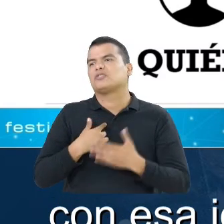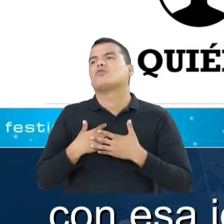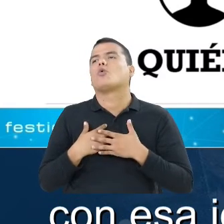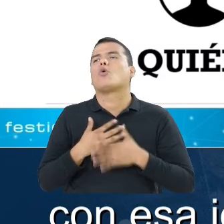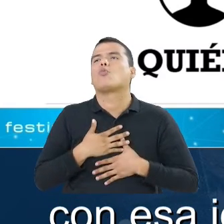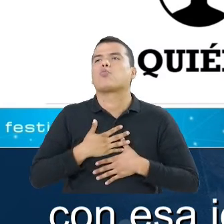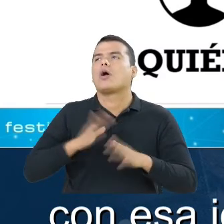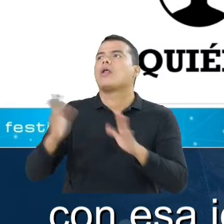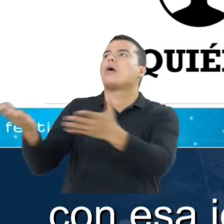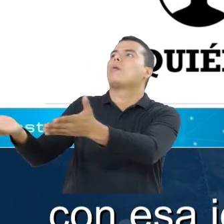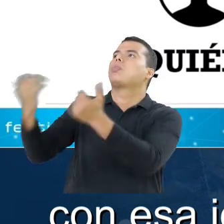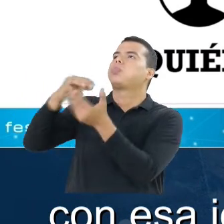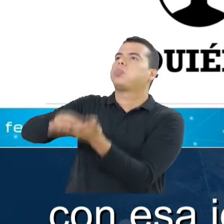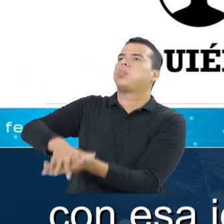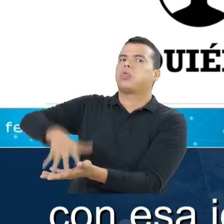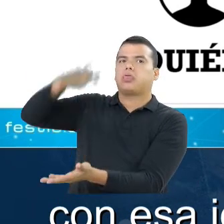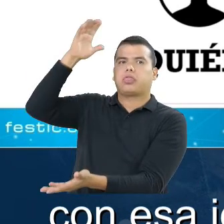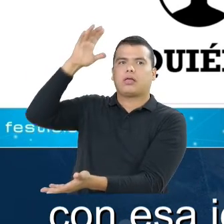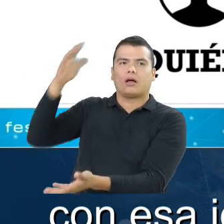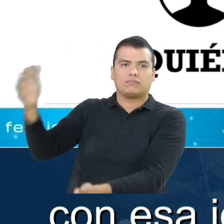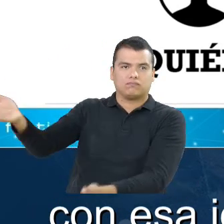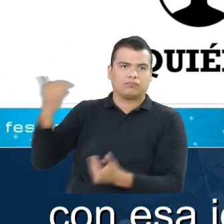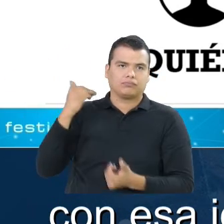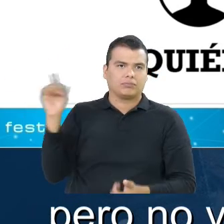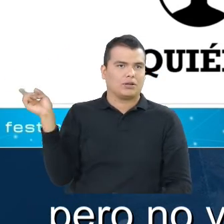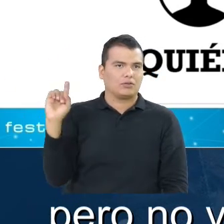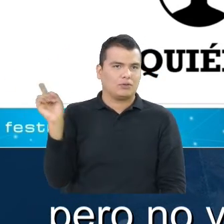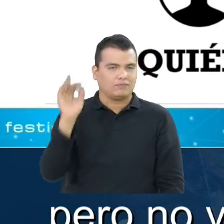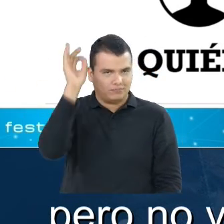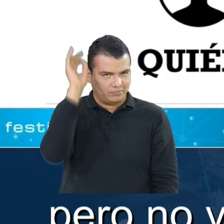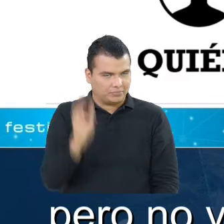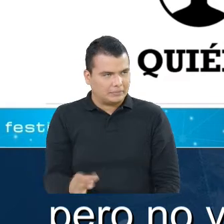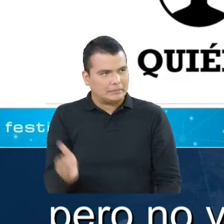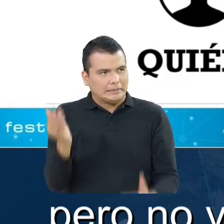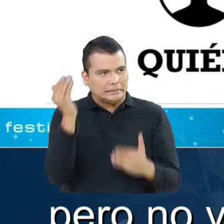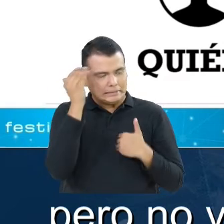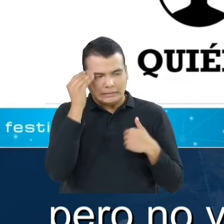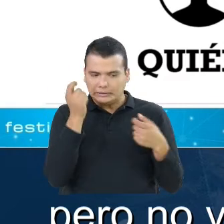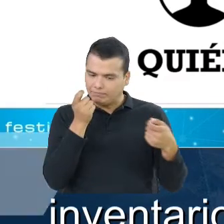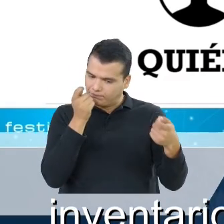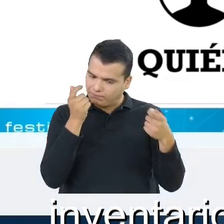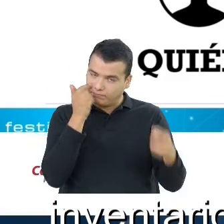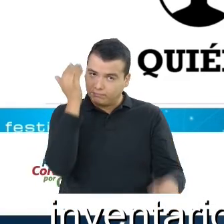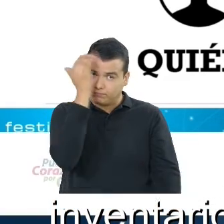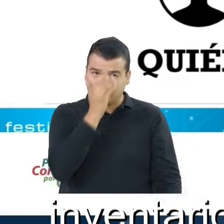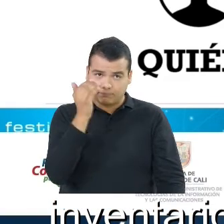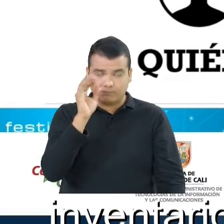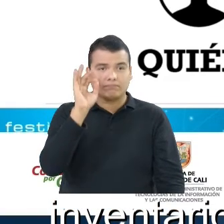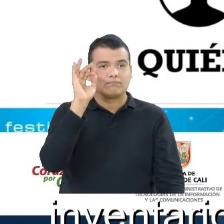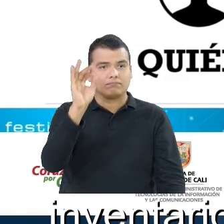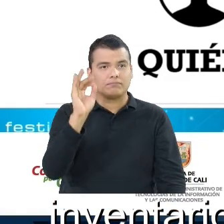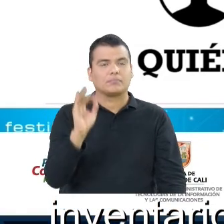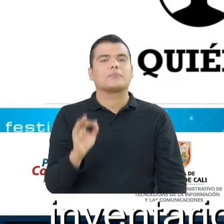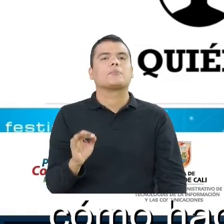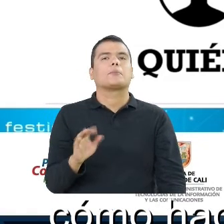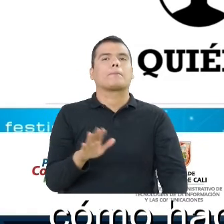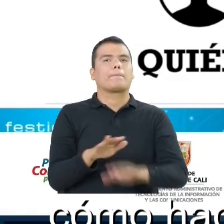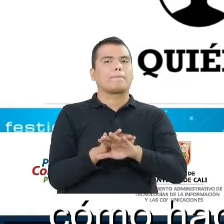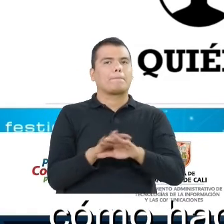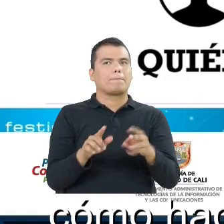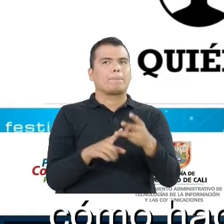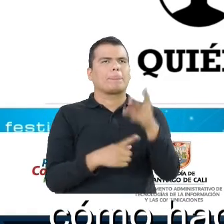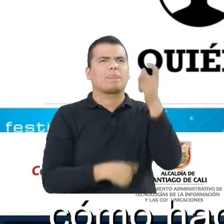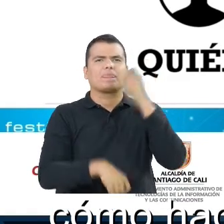traer inventario de China, sino ya sabemos cómo hacerlo de una manera consciente para probar que el producto tiene mercado. Ahora, ¿a quién le